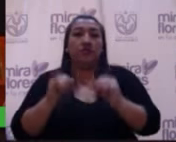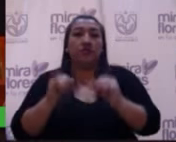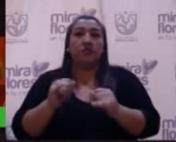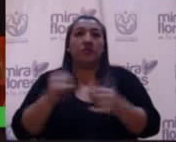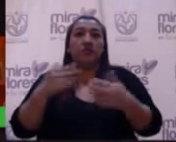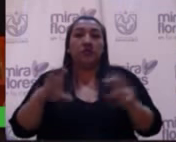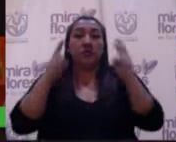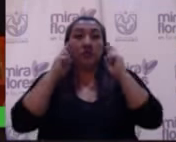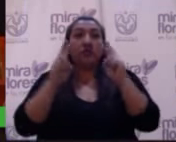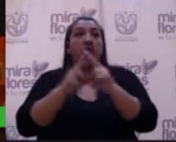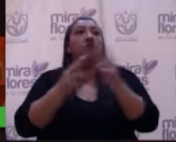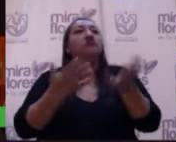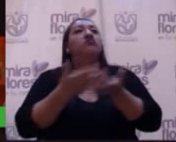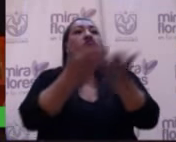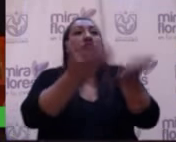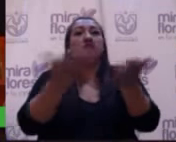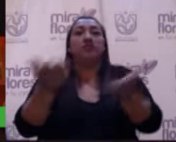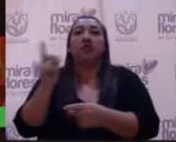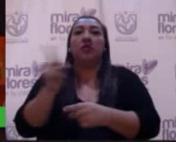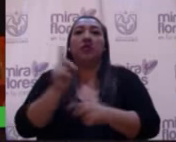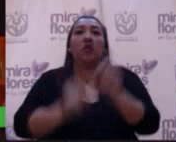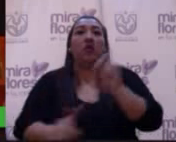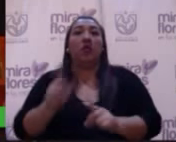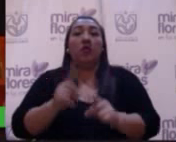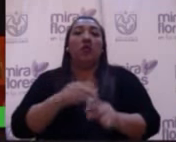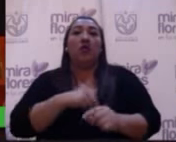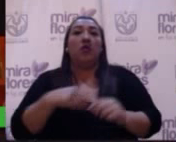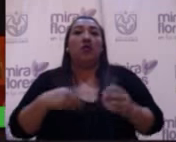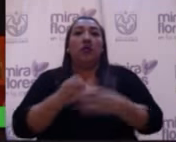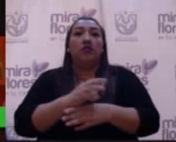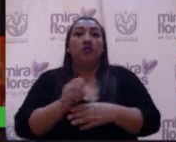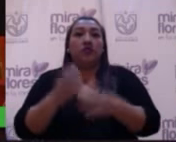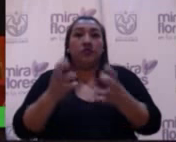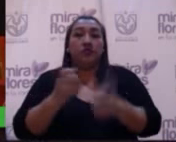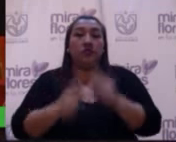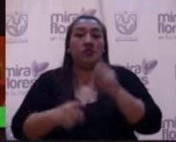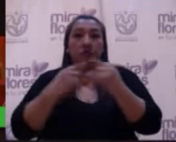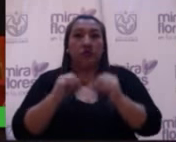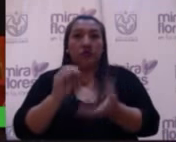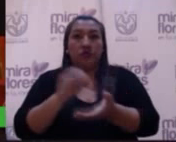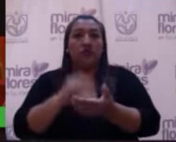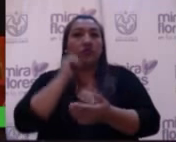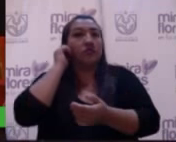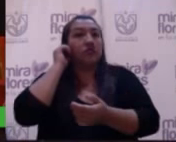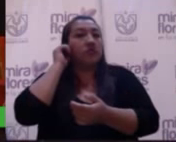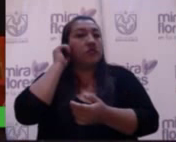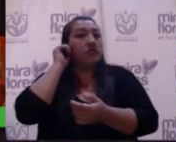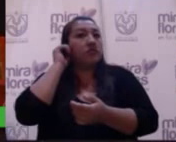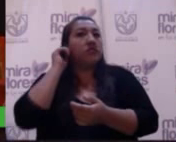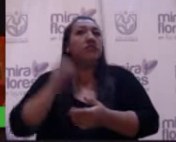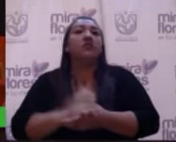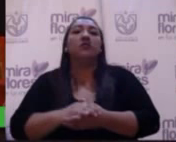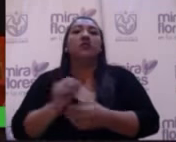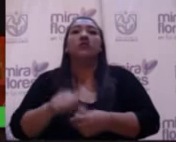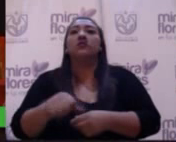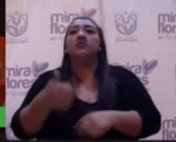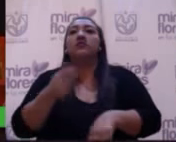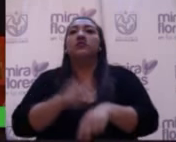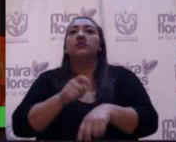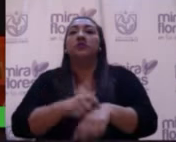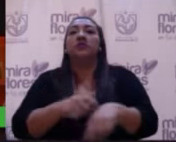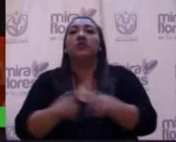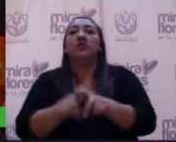Alcaldes se encuentran en la Secretaría General. Si algún miembro del Consejo Municipal quisiera tener mayor información. El otro documento